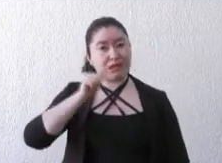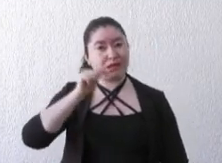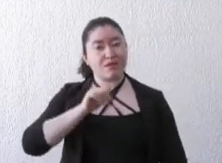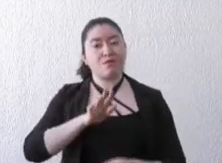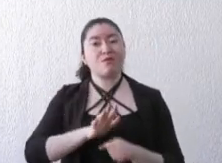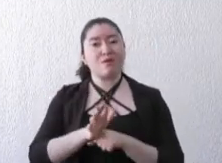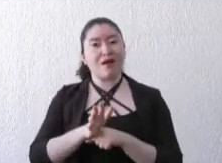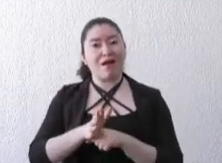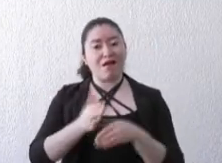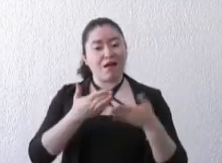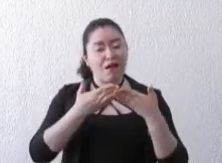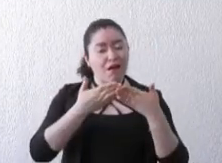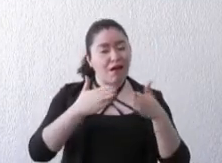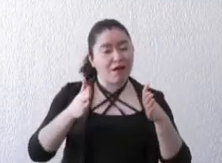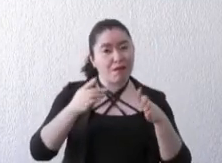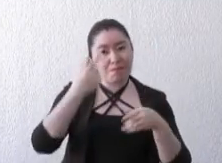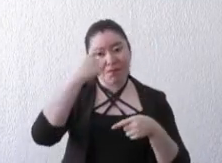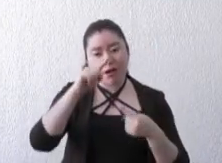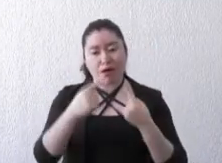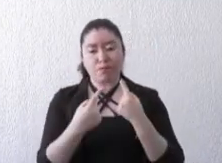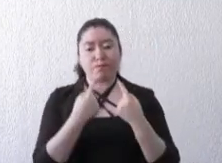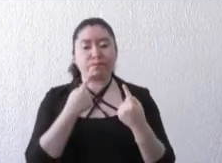que la represión es